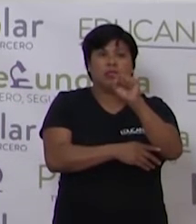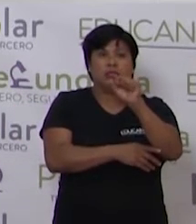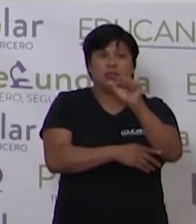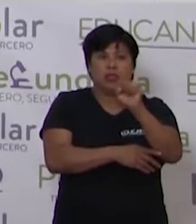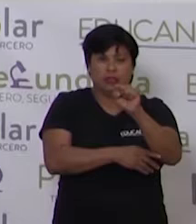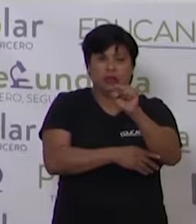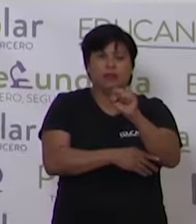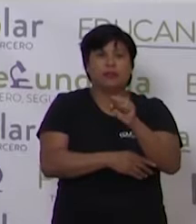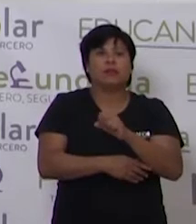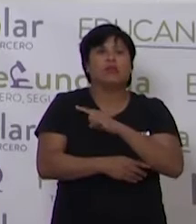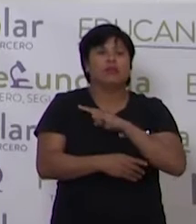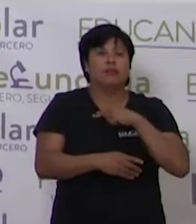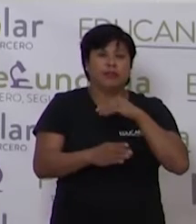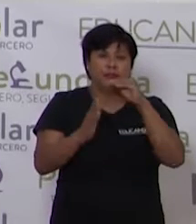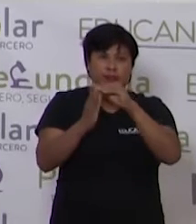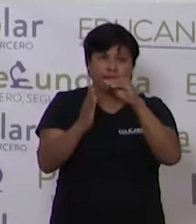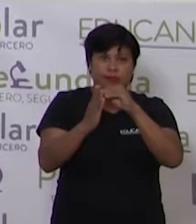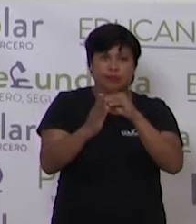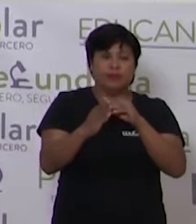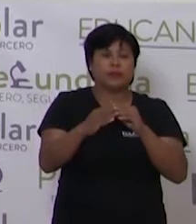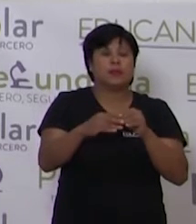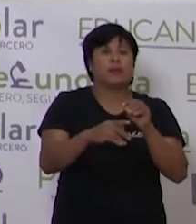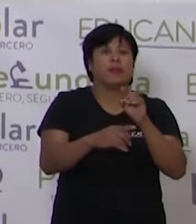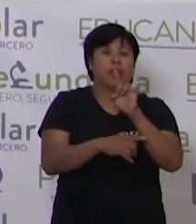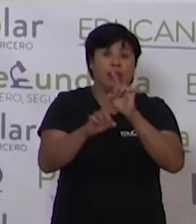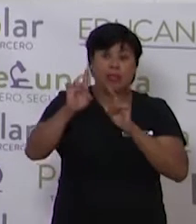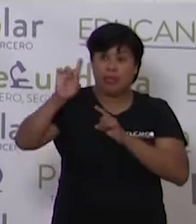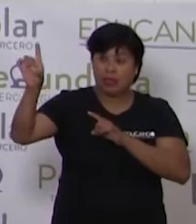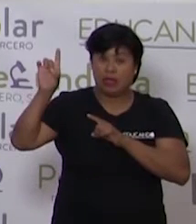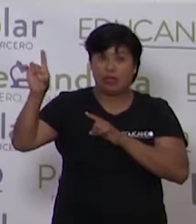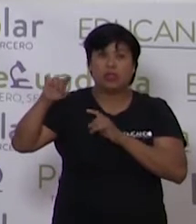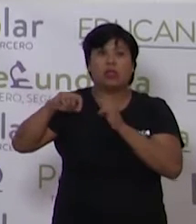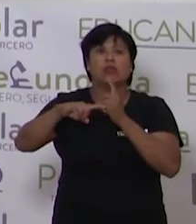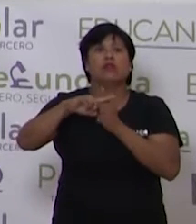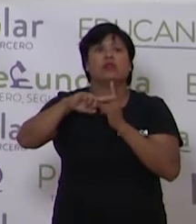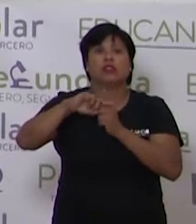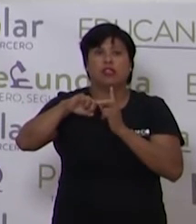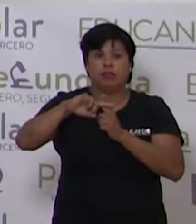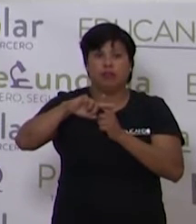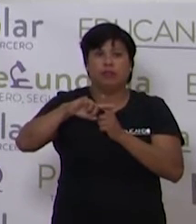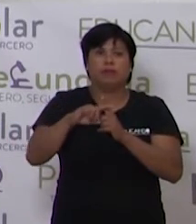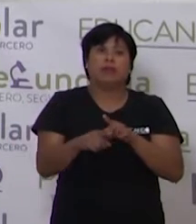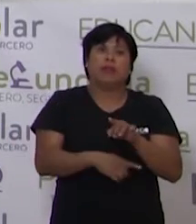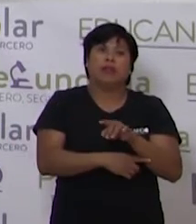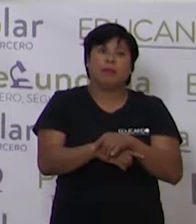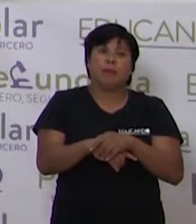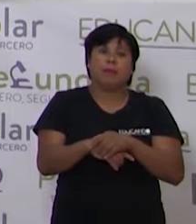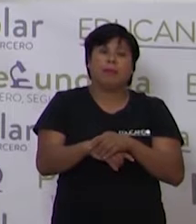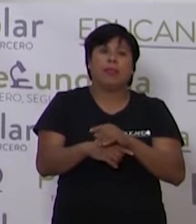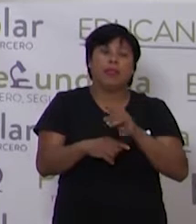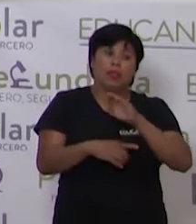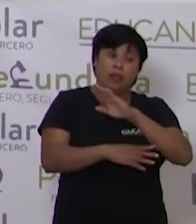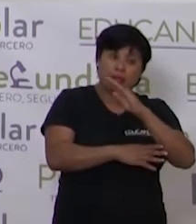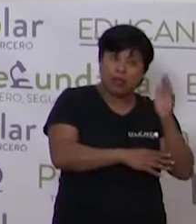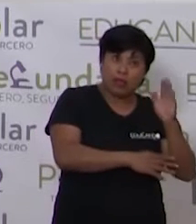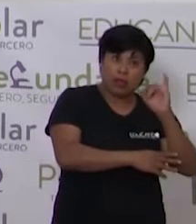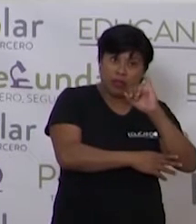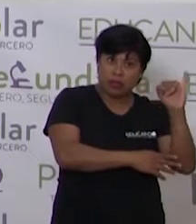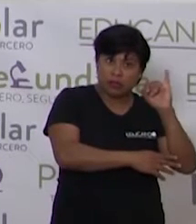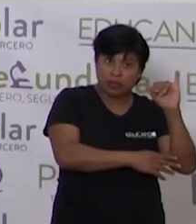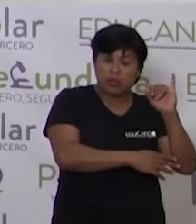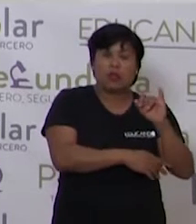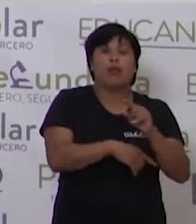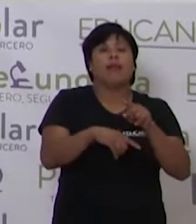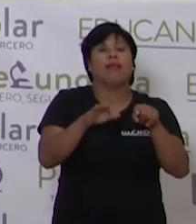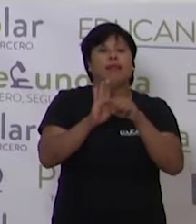Y del lado izquierdo, derecho son positivos. Y del lado izquierdo